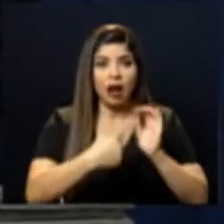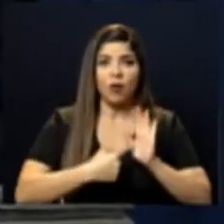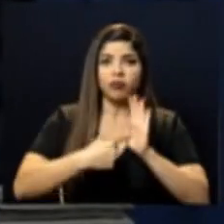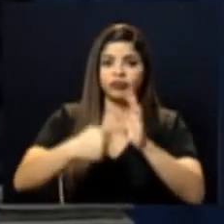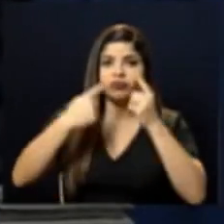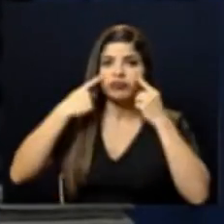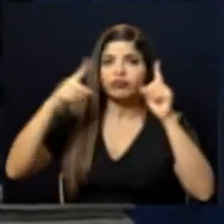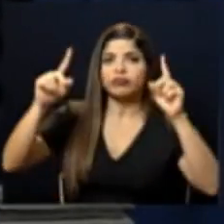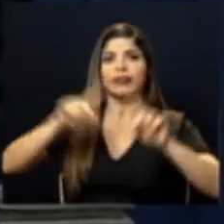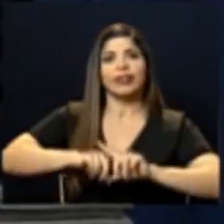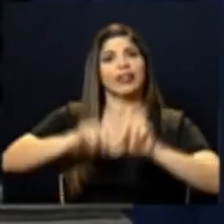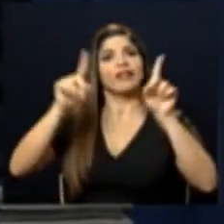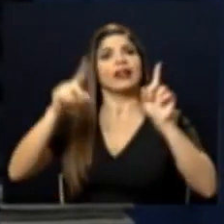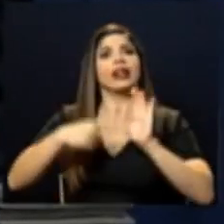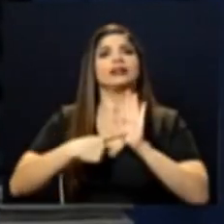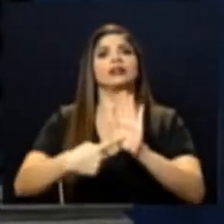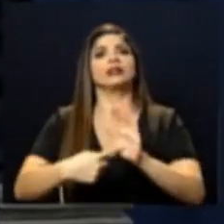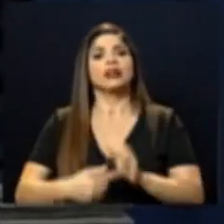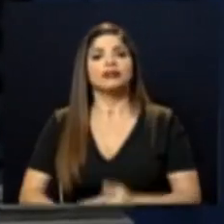diferencia.